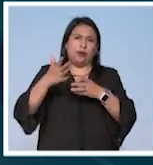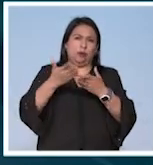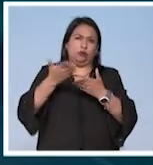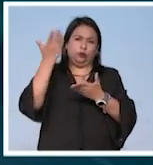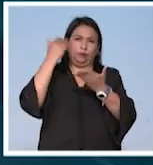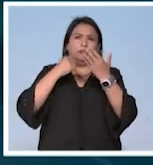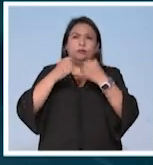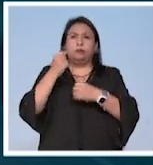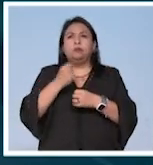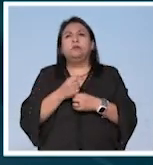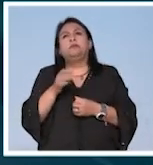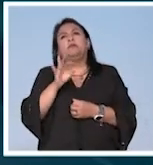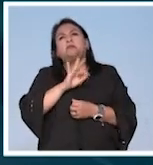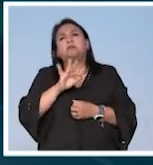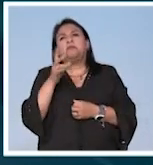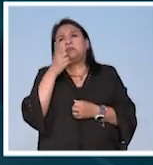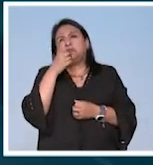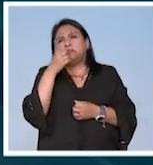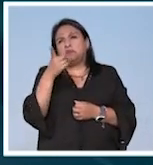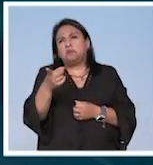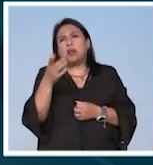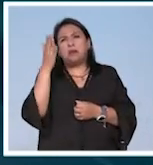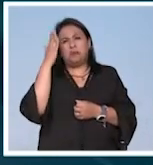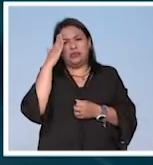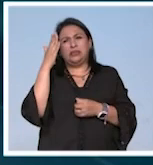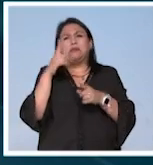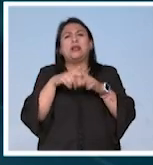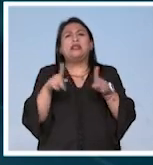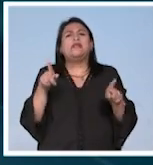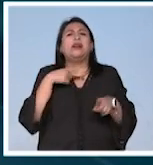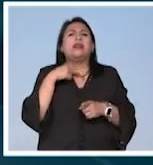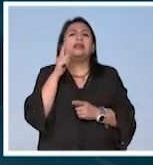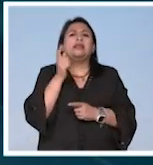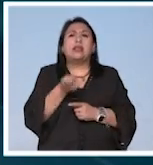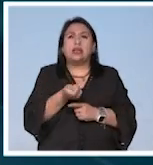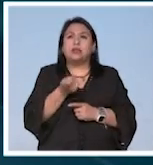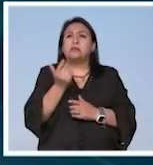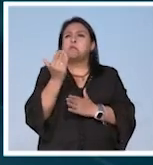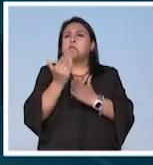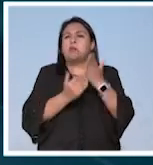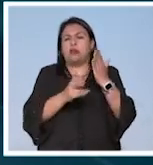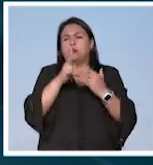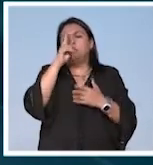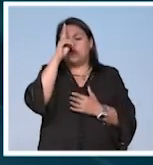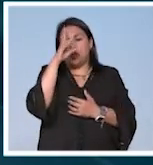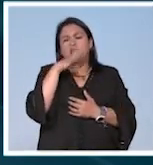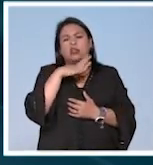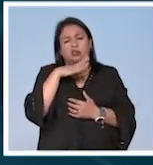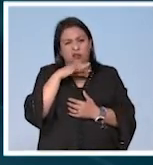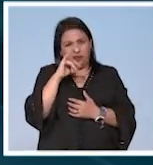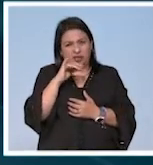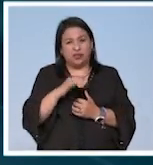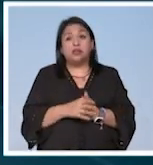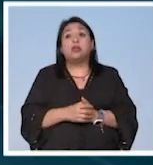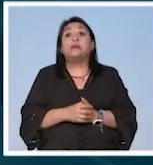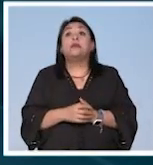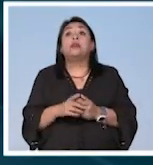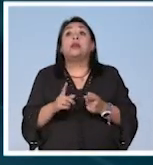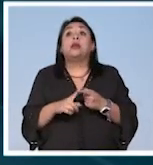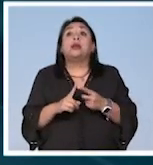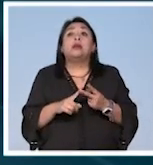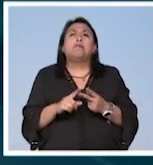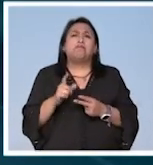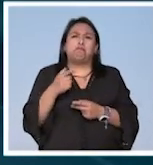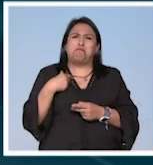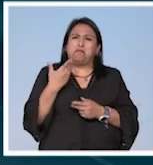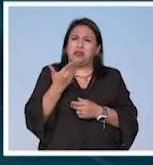época podríamos decir que la principal diferencia es que había menos violencia y menos